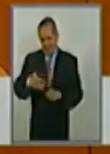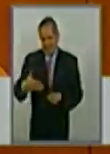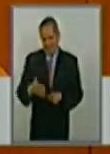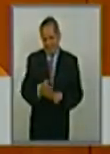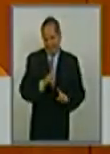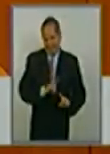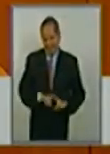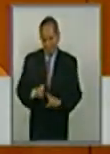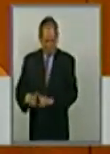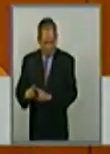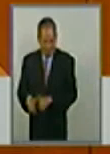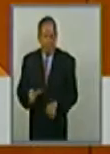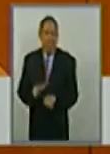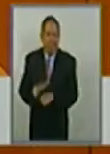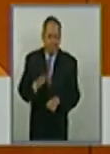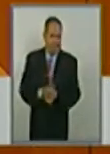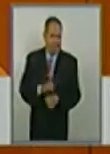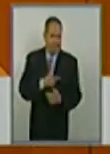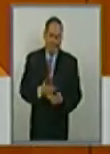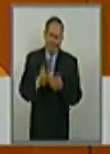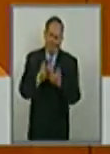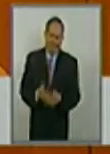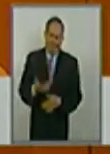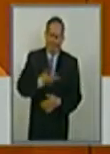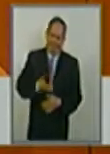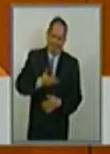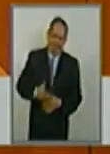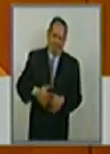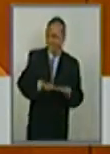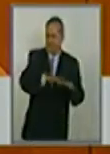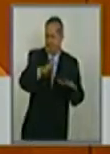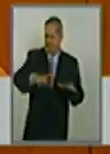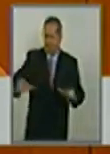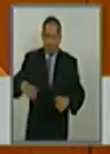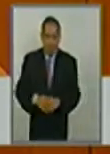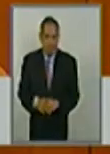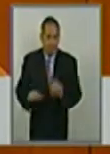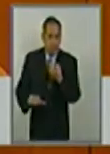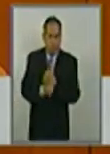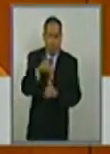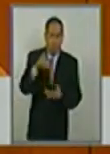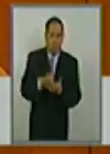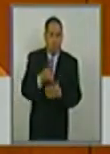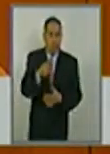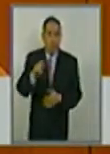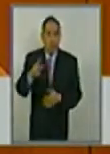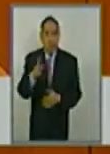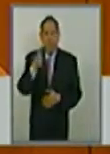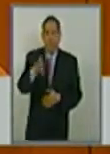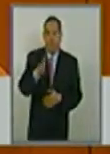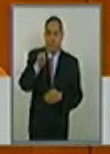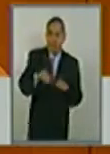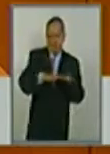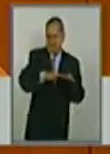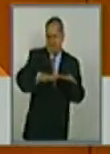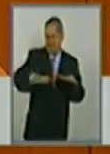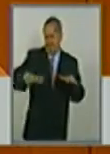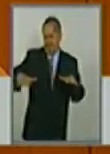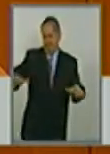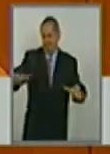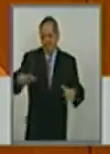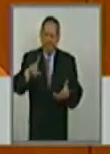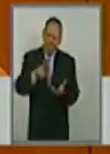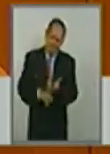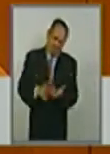amplia disponibilidad en nuestras aguas nacionales, en 11.122 kilómetros de litorales.